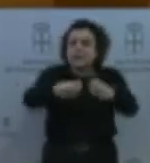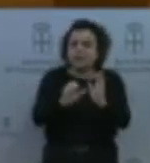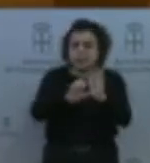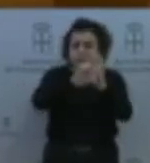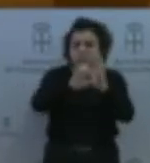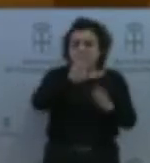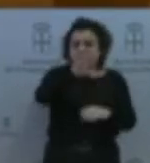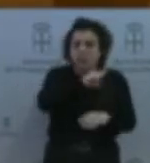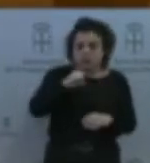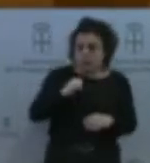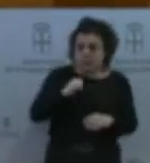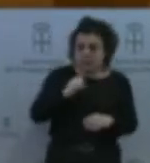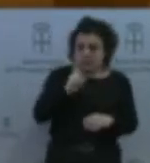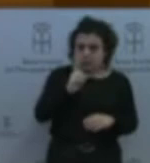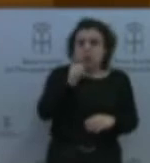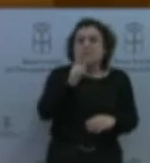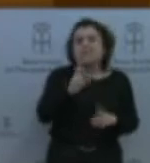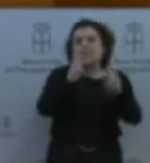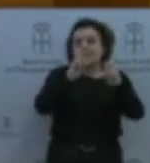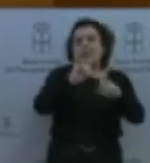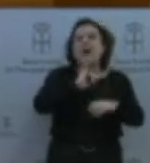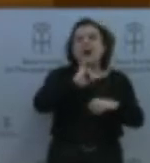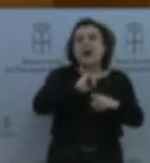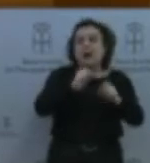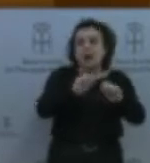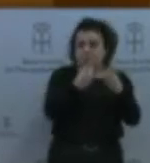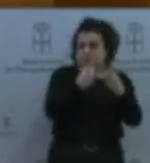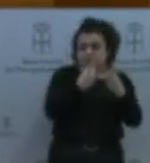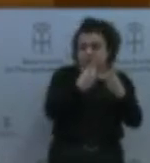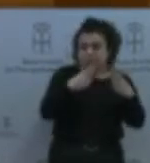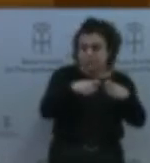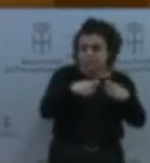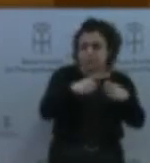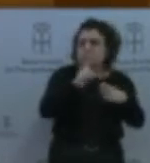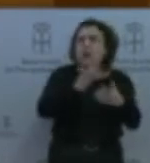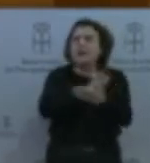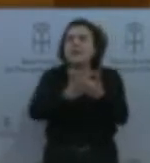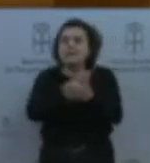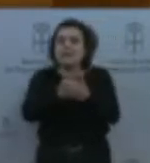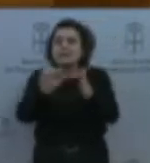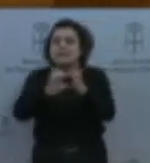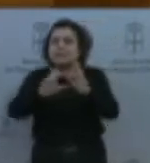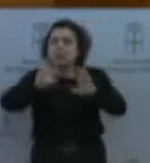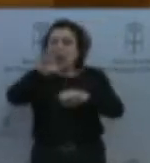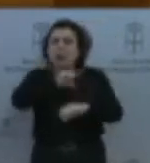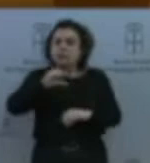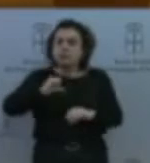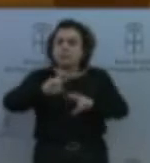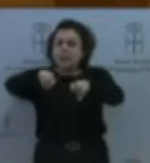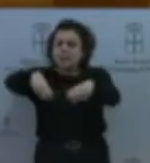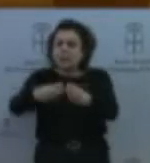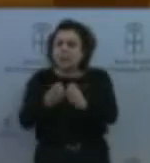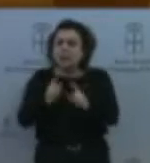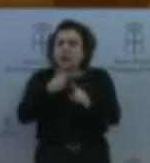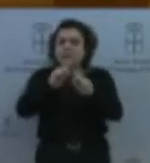Amplíe el marco. Hay que hablar del Estatuto de Autonomía, de la reforma del Estatuto de Autonomía, precisamente para dar respuesta a ese problema en cuanto